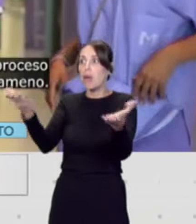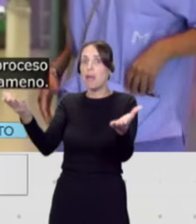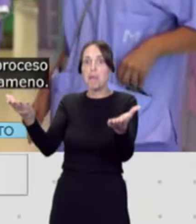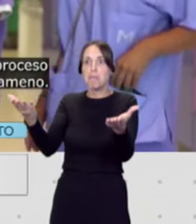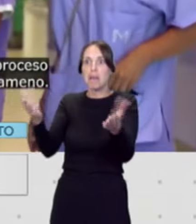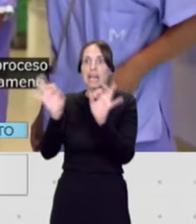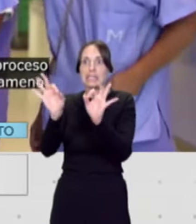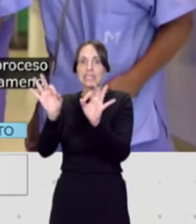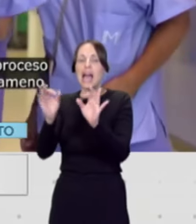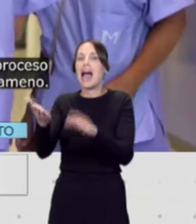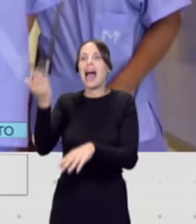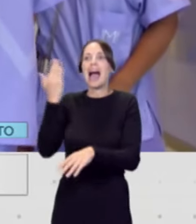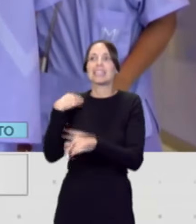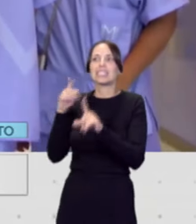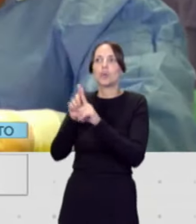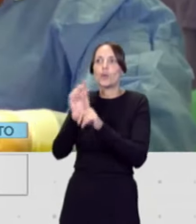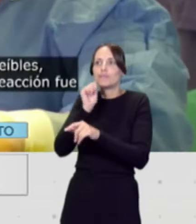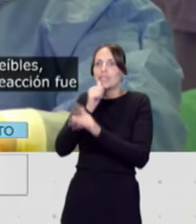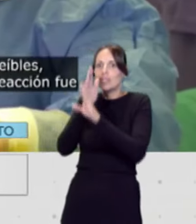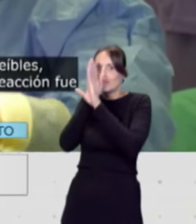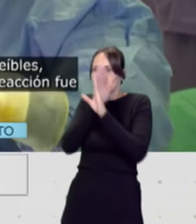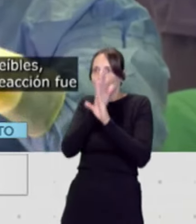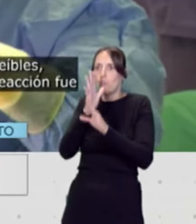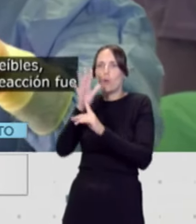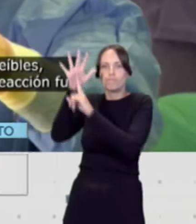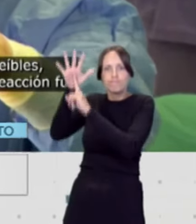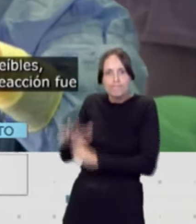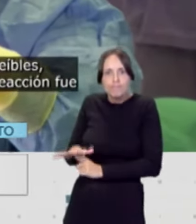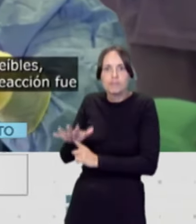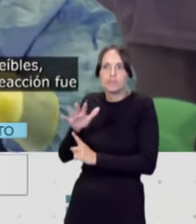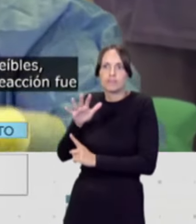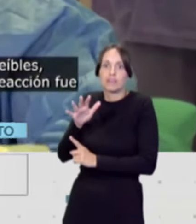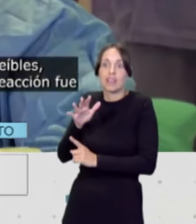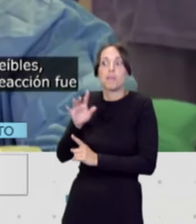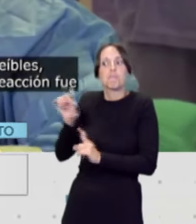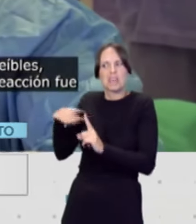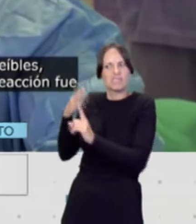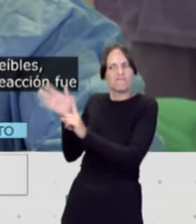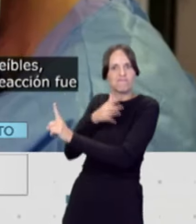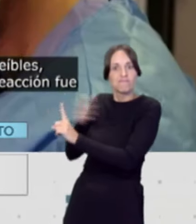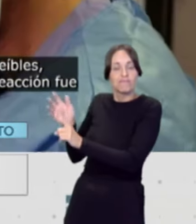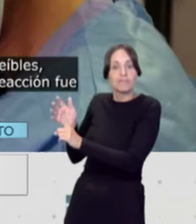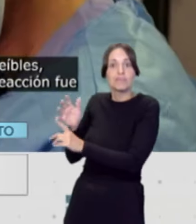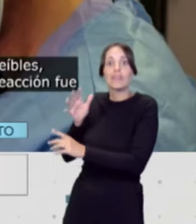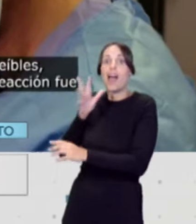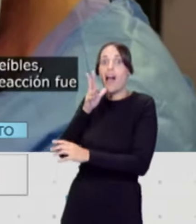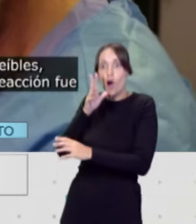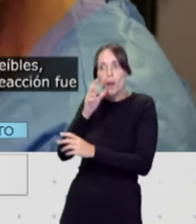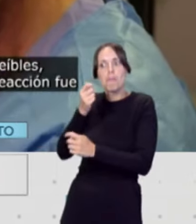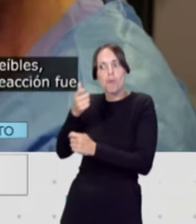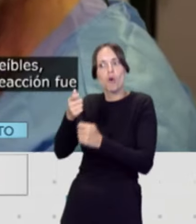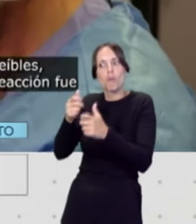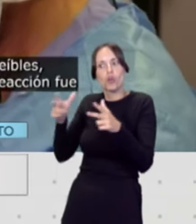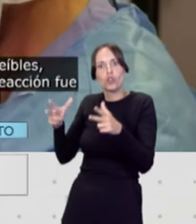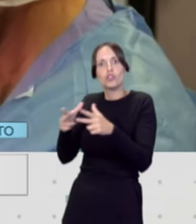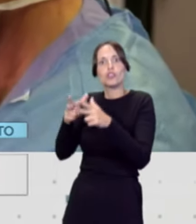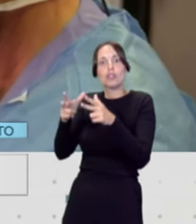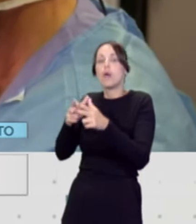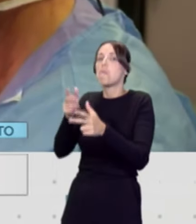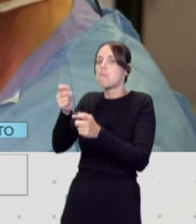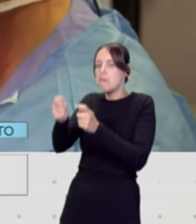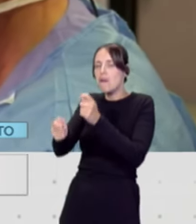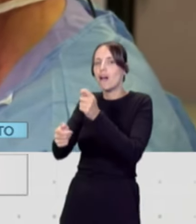estaban escondidas pues porque eran rechazadas y porque eso producía mucha agresión a estas personas. Y la sociedad hemos conseguido poco a poco,